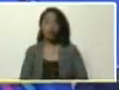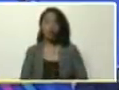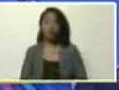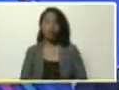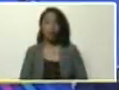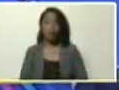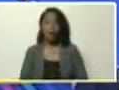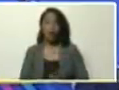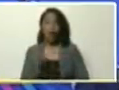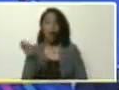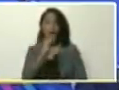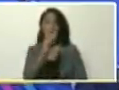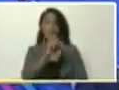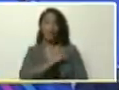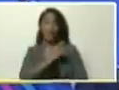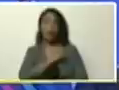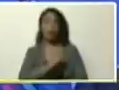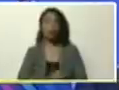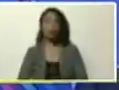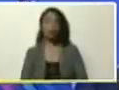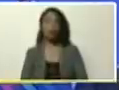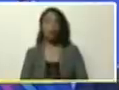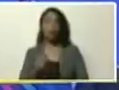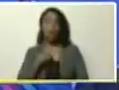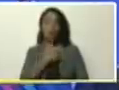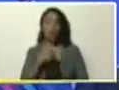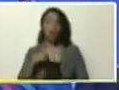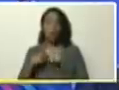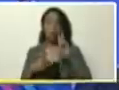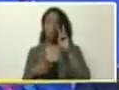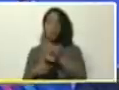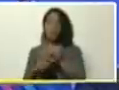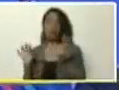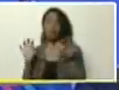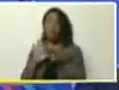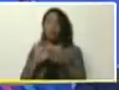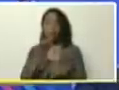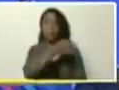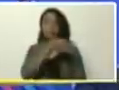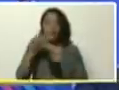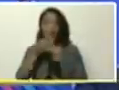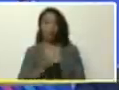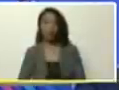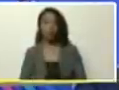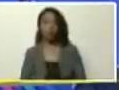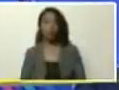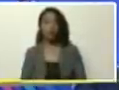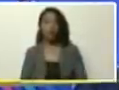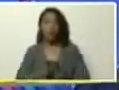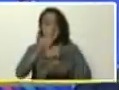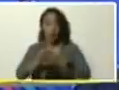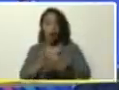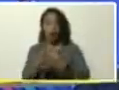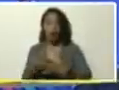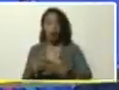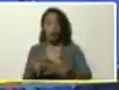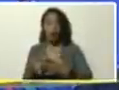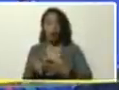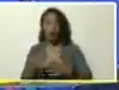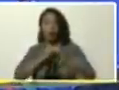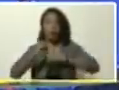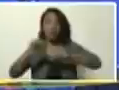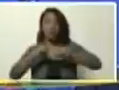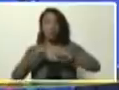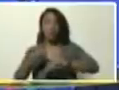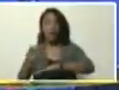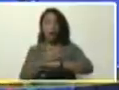Para el mes de enero, yo quiero ver la articulación perfecta de la agenda concreta de acción de